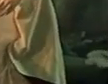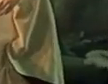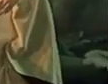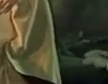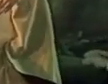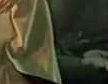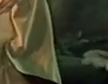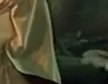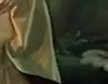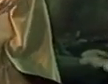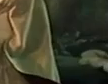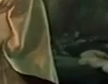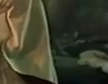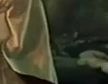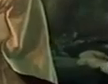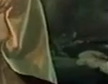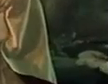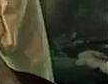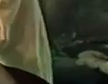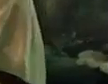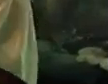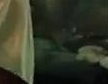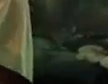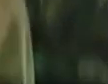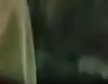No puede ser.